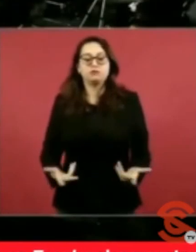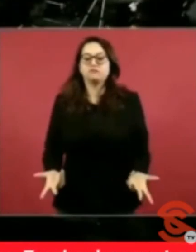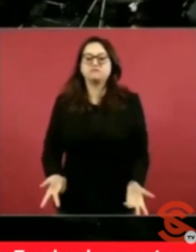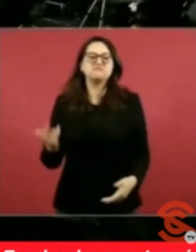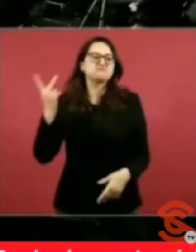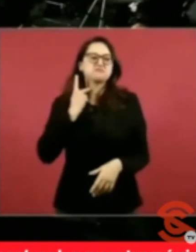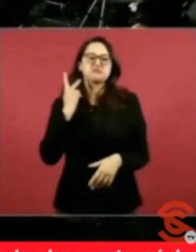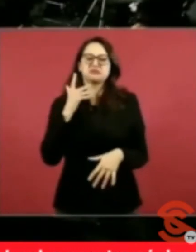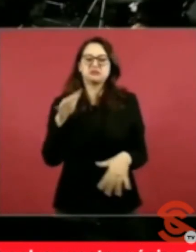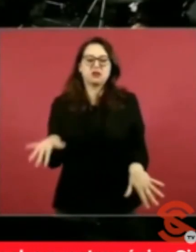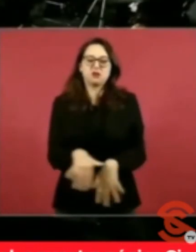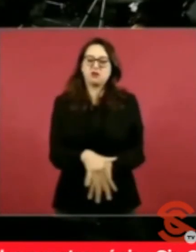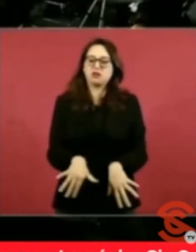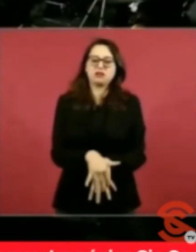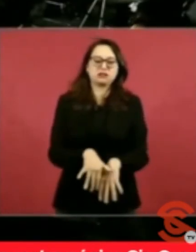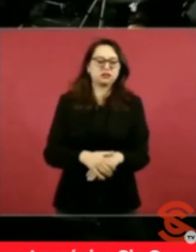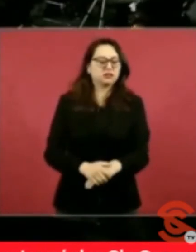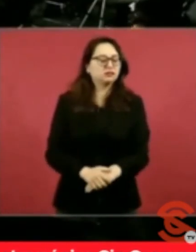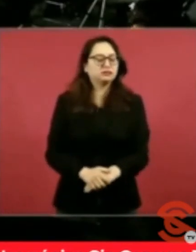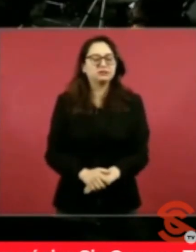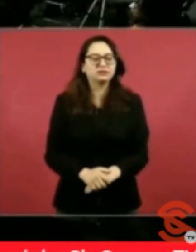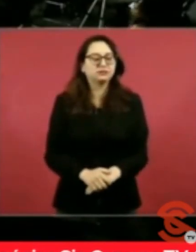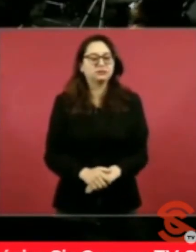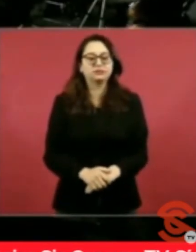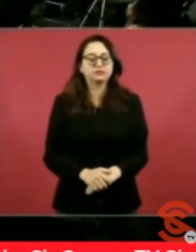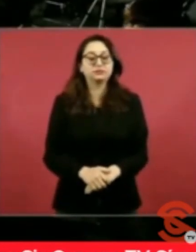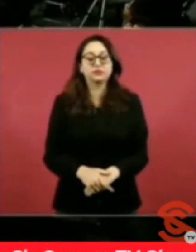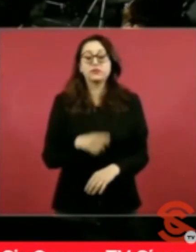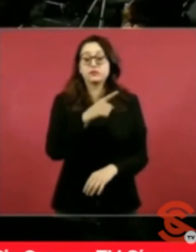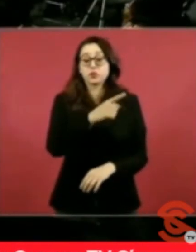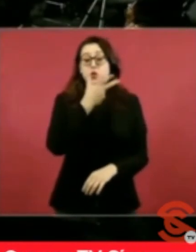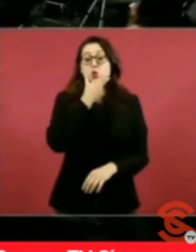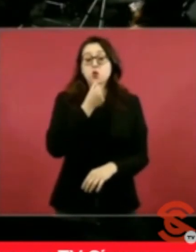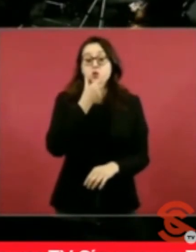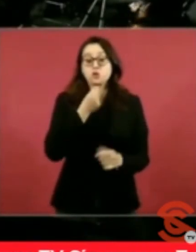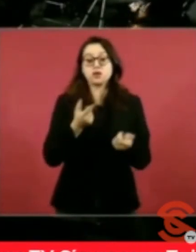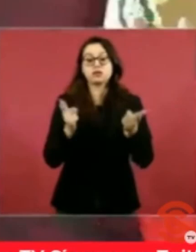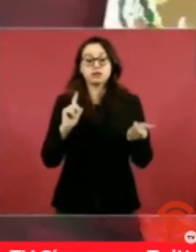politiquero. Este señor, ¿saben lo que ha hecho?